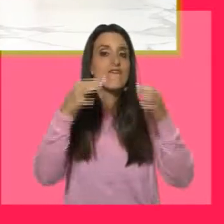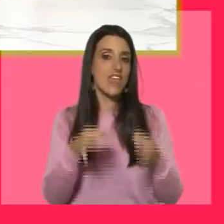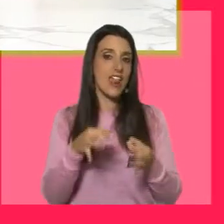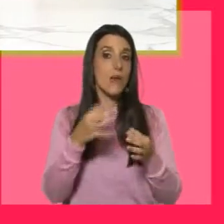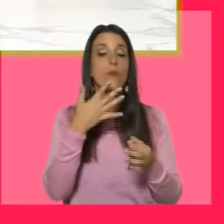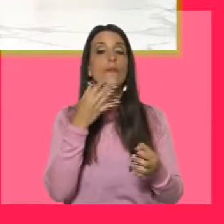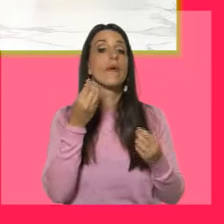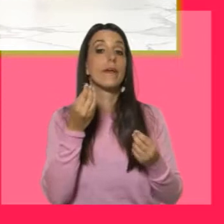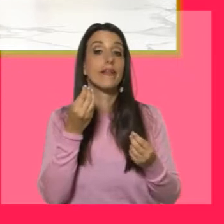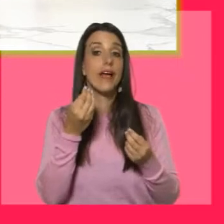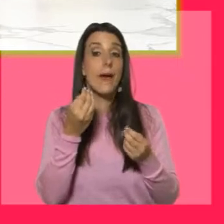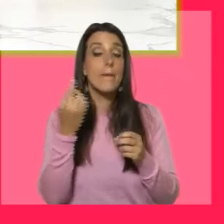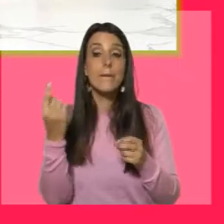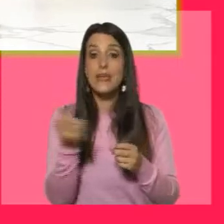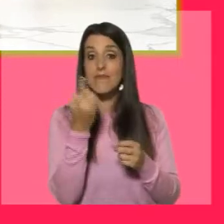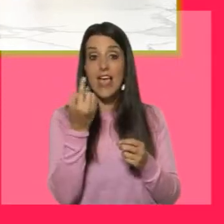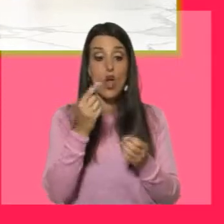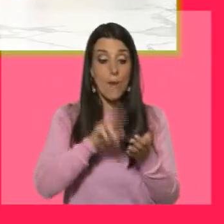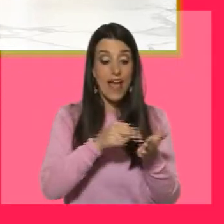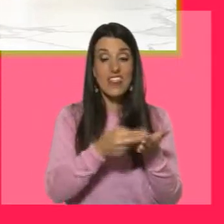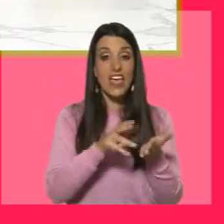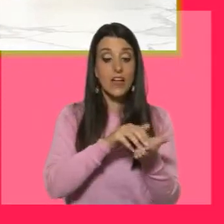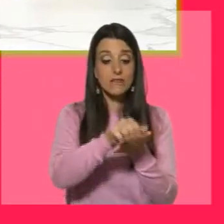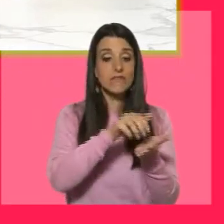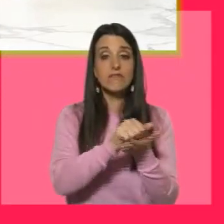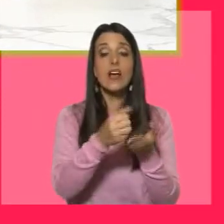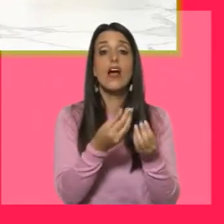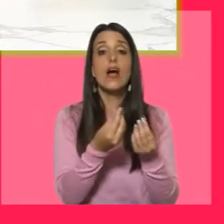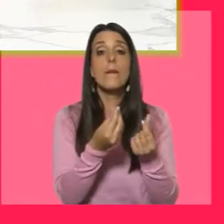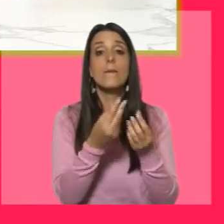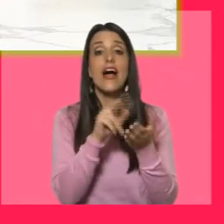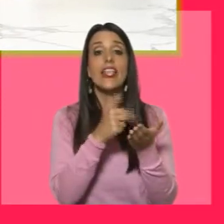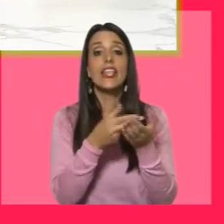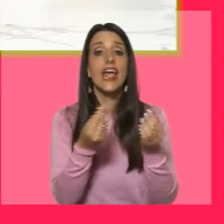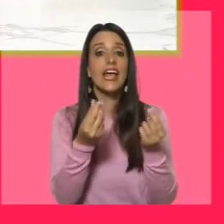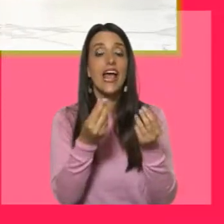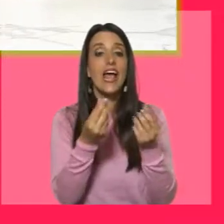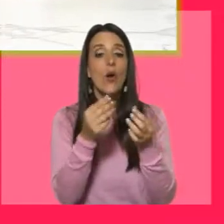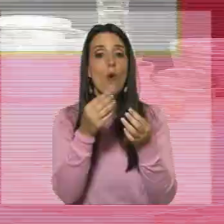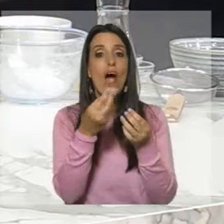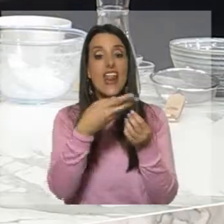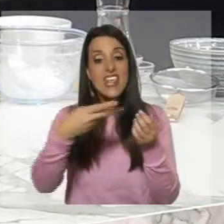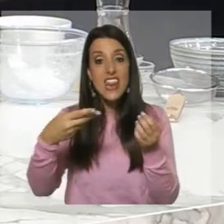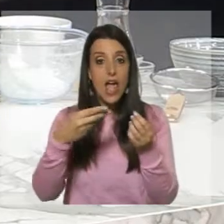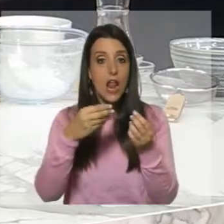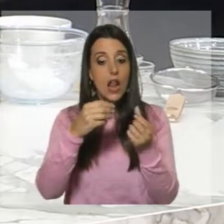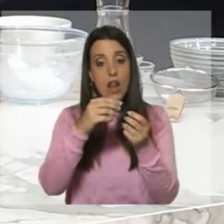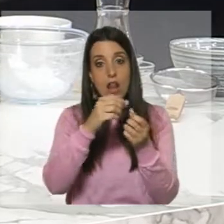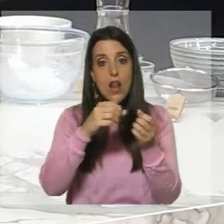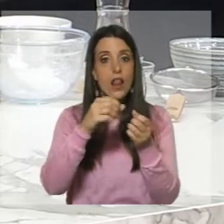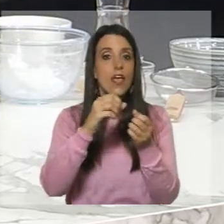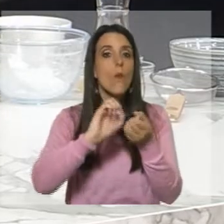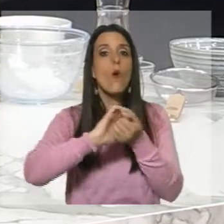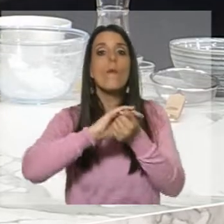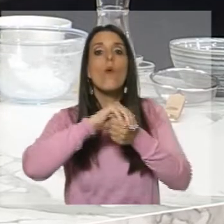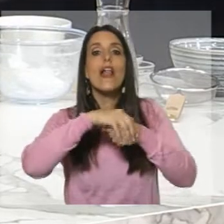vos le pones la materia grasa desde un principio, esa materia grasa te va como a envolver cada granito de harina, como cuando hacemos